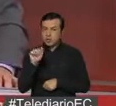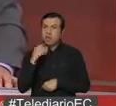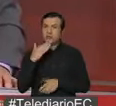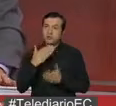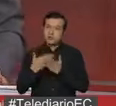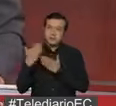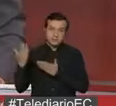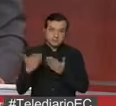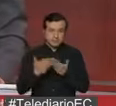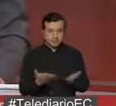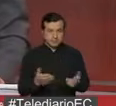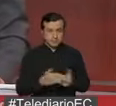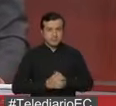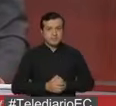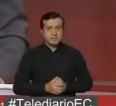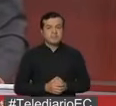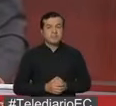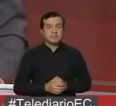acompañarnos.